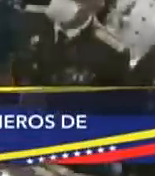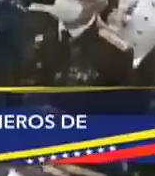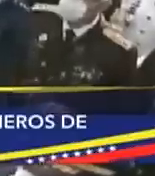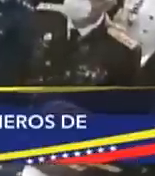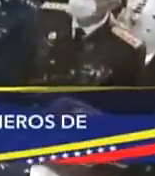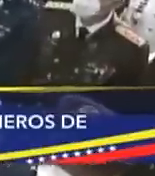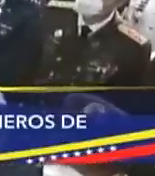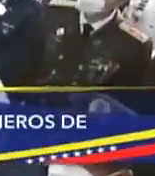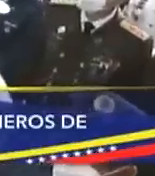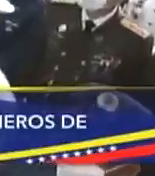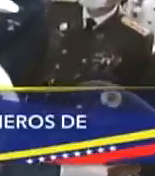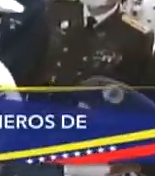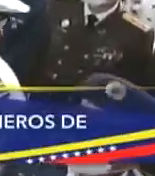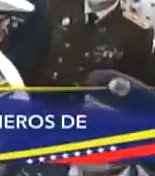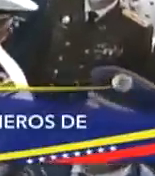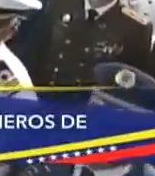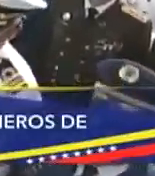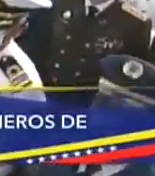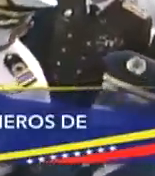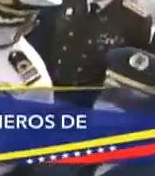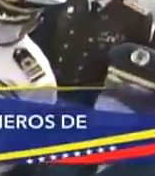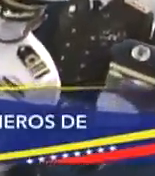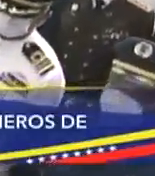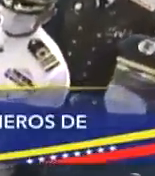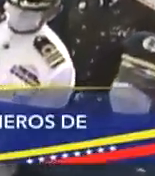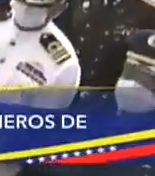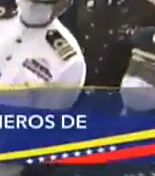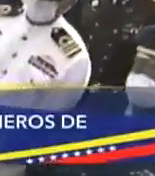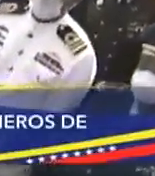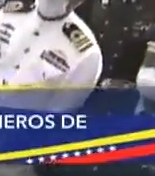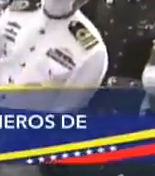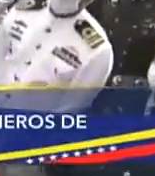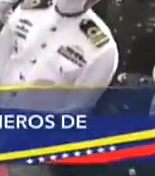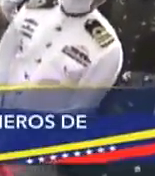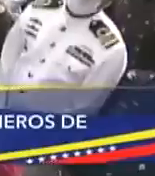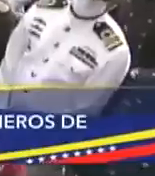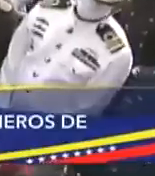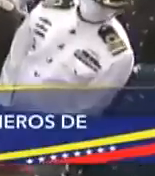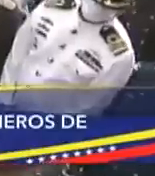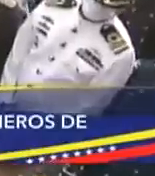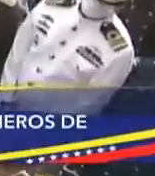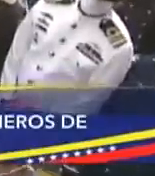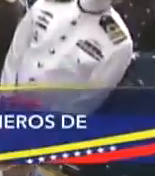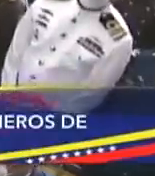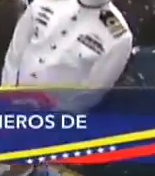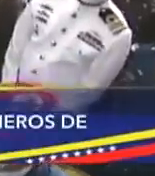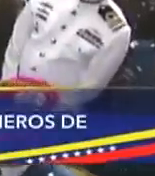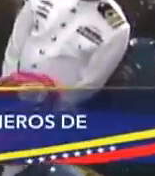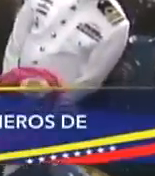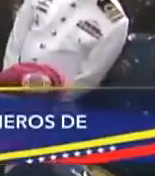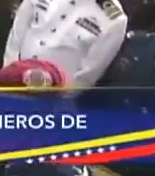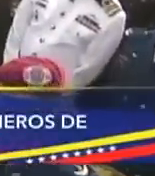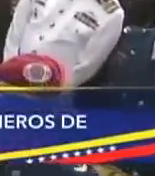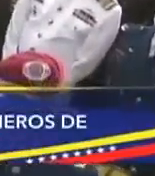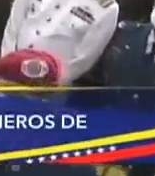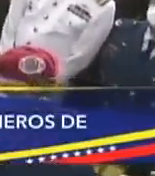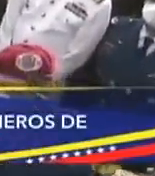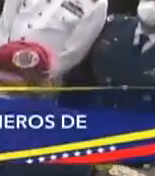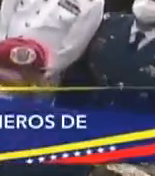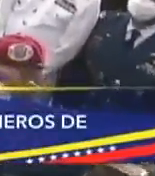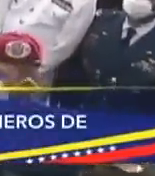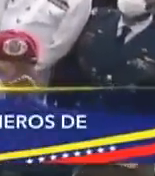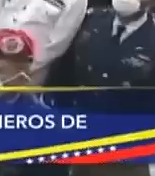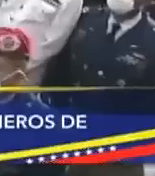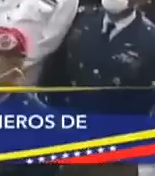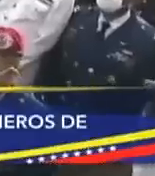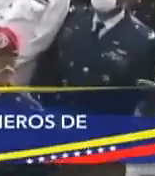1876 en el Panteón Nacional y en el mausoleo desde el año 2000. Hay que además recordar que el pasado sábado 2